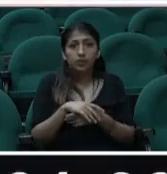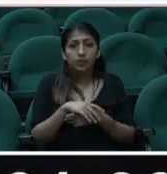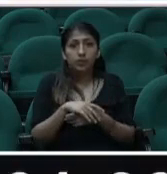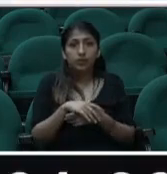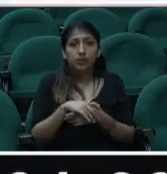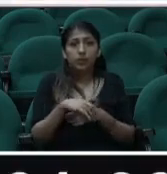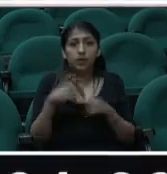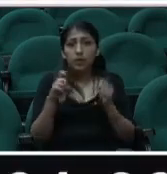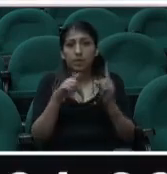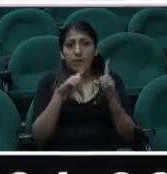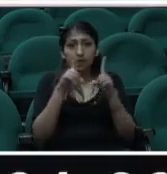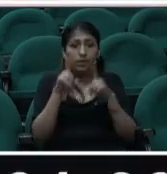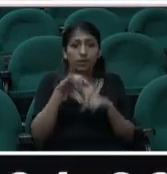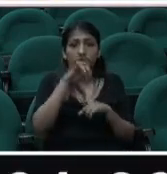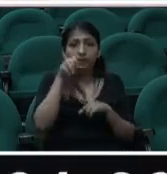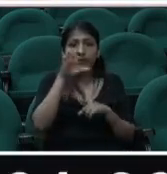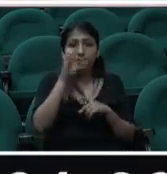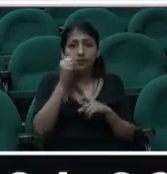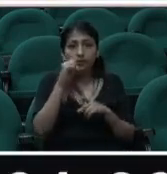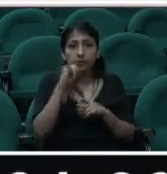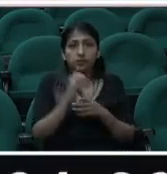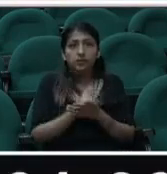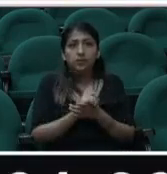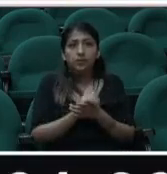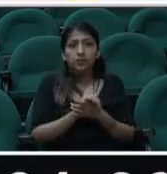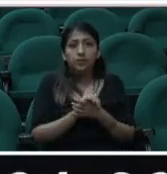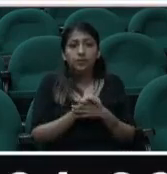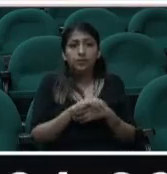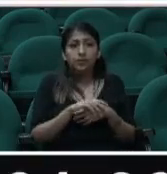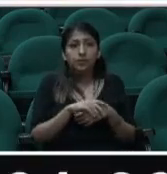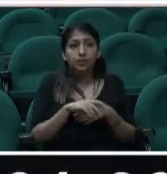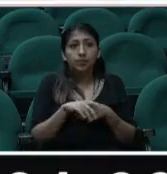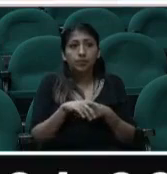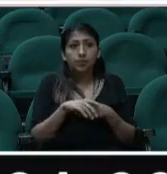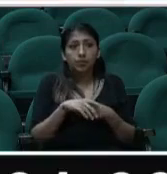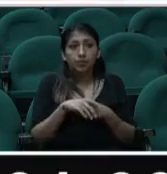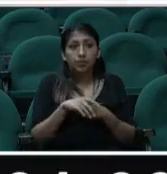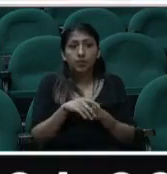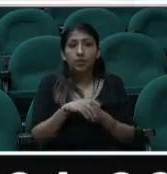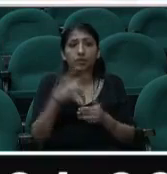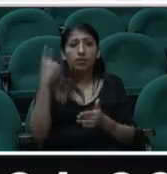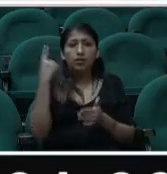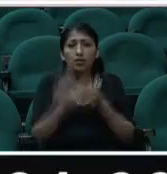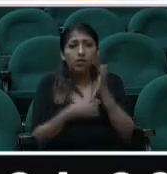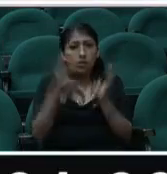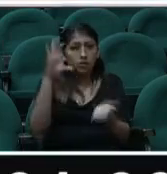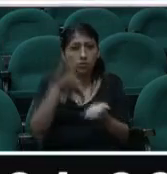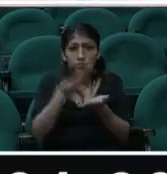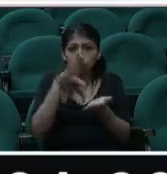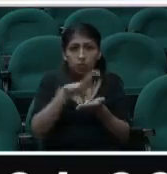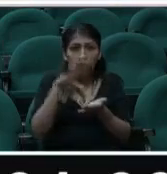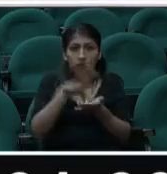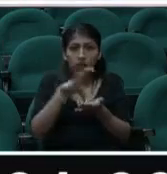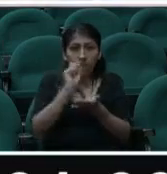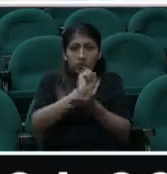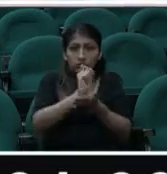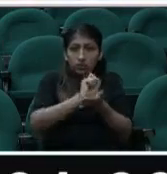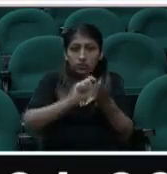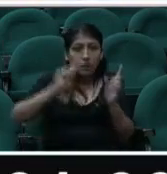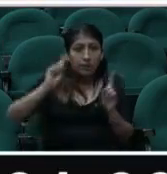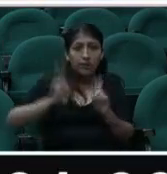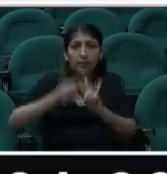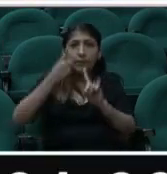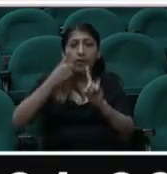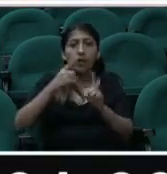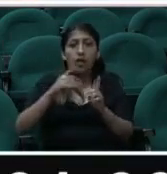pregunta para la candidata a jesse en helmand en qué ciudad se escribió la primera